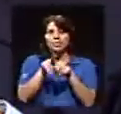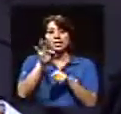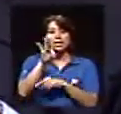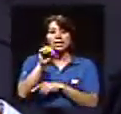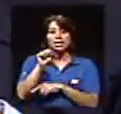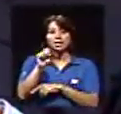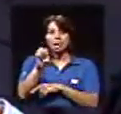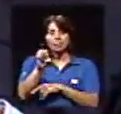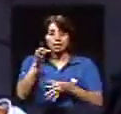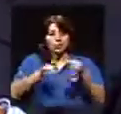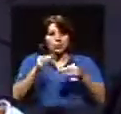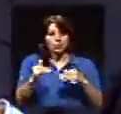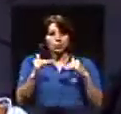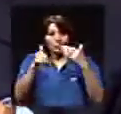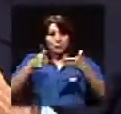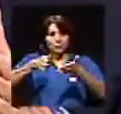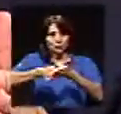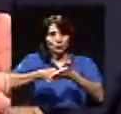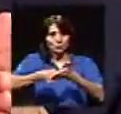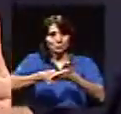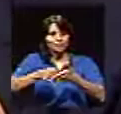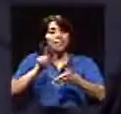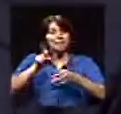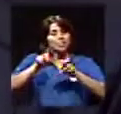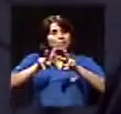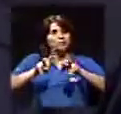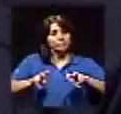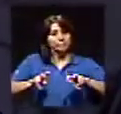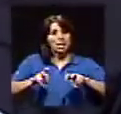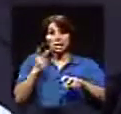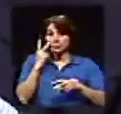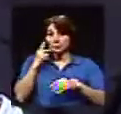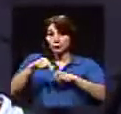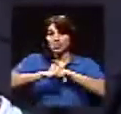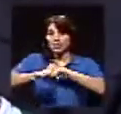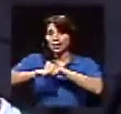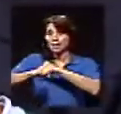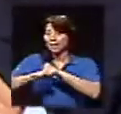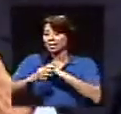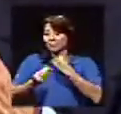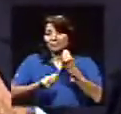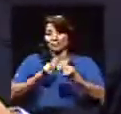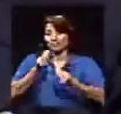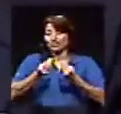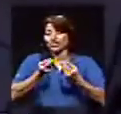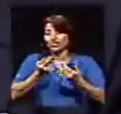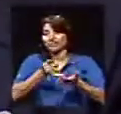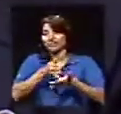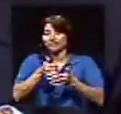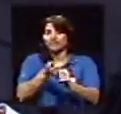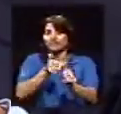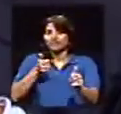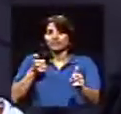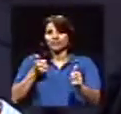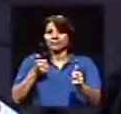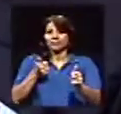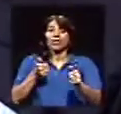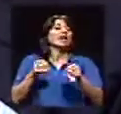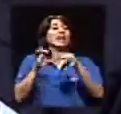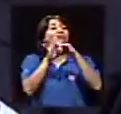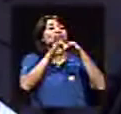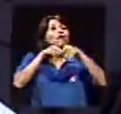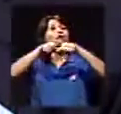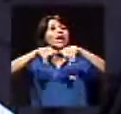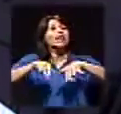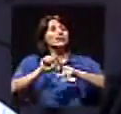de Elecciones que en esta campaña electoral hemos visto cómo en muchas cosas se ha quedado atrás. Redes sociales no se acepta como una